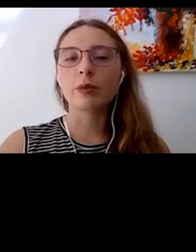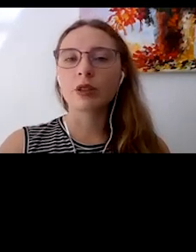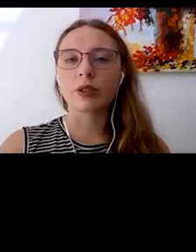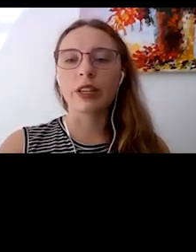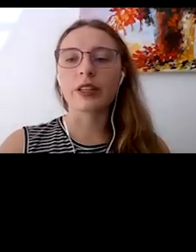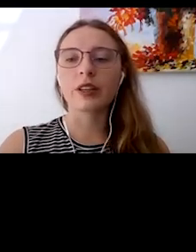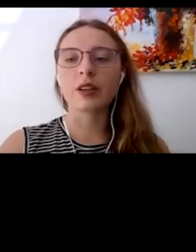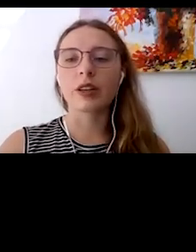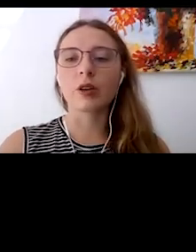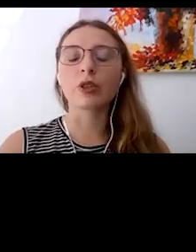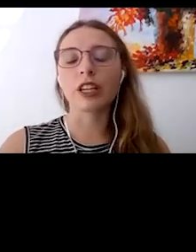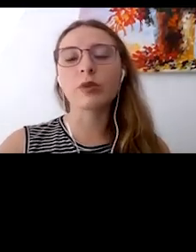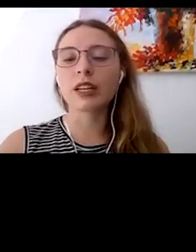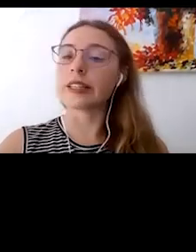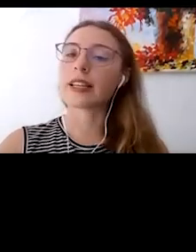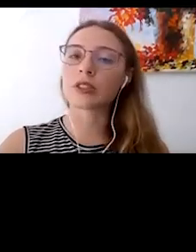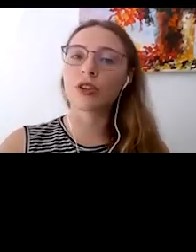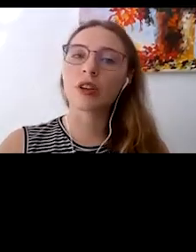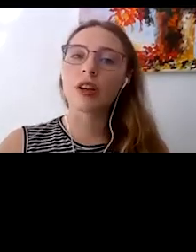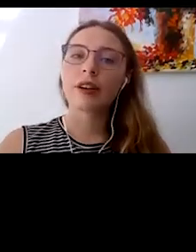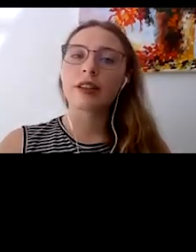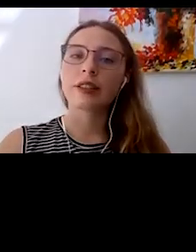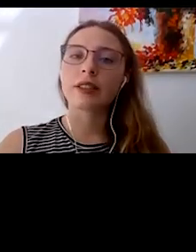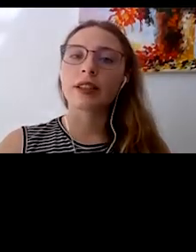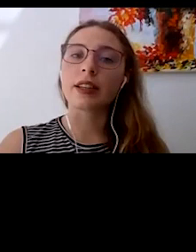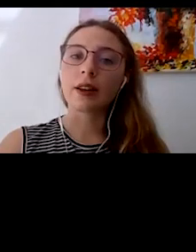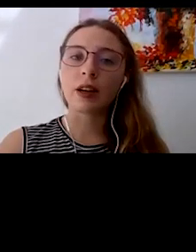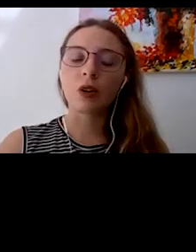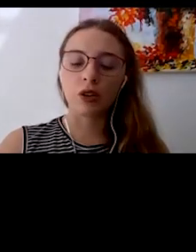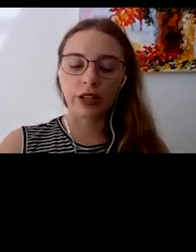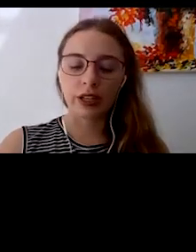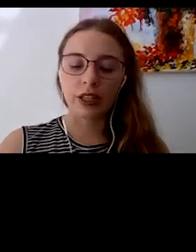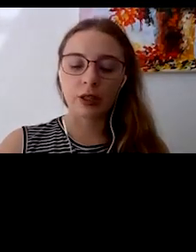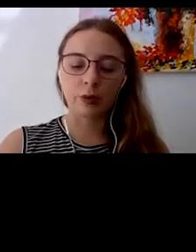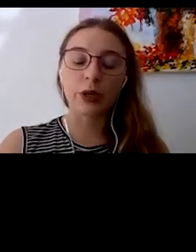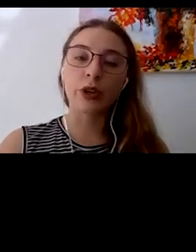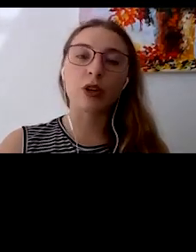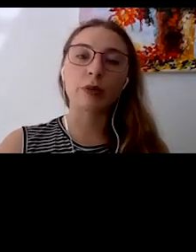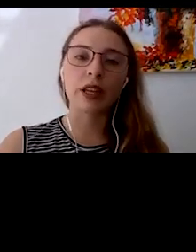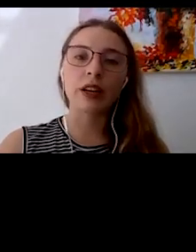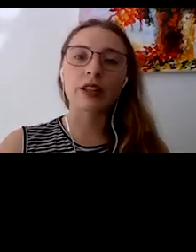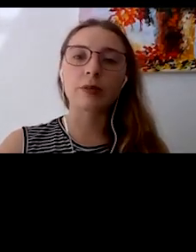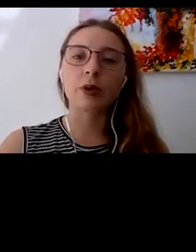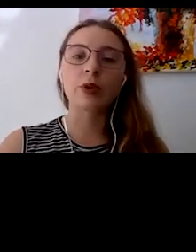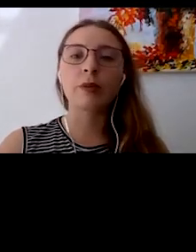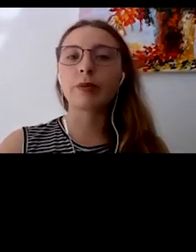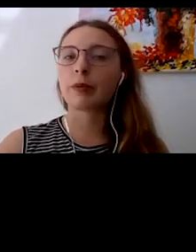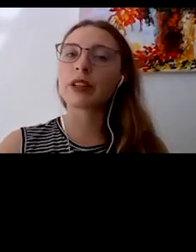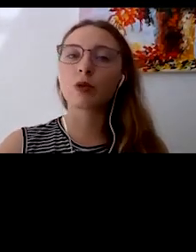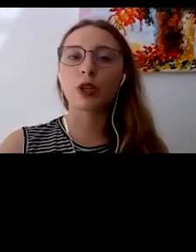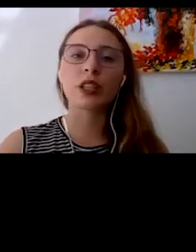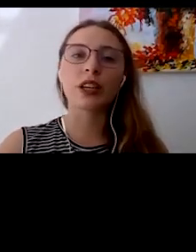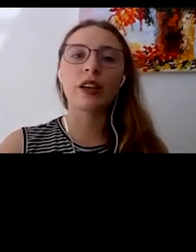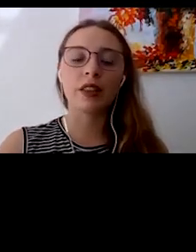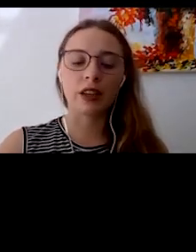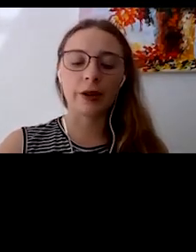de momento, que como tenemos la legislación de teletrabajo, lo que les puedo recomendar es, uno, preparen